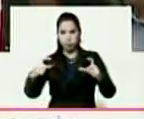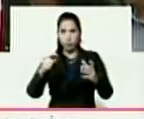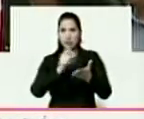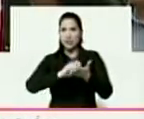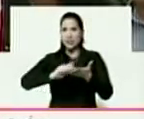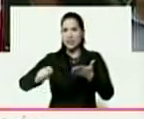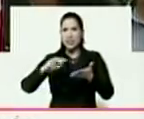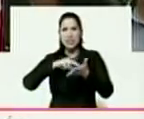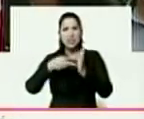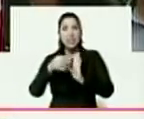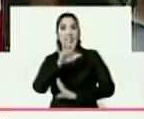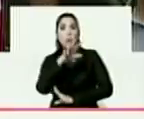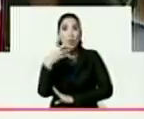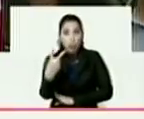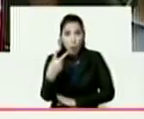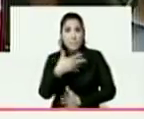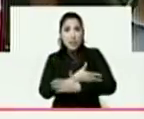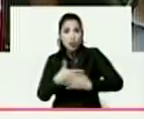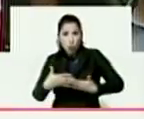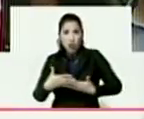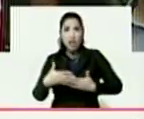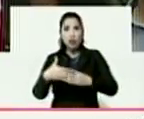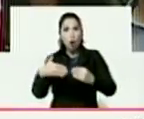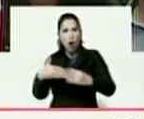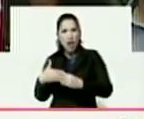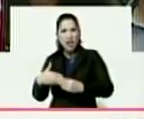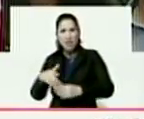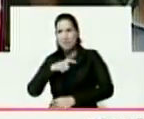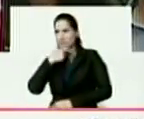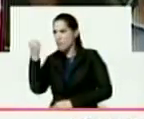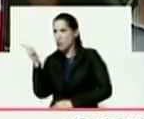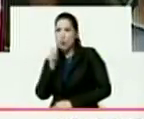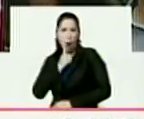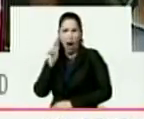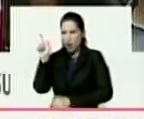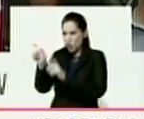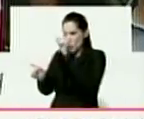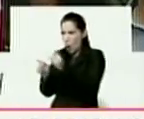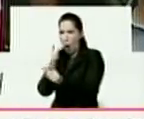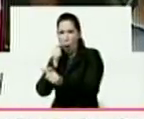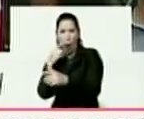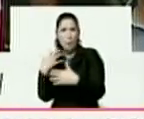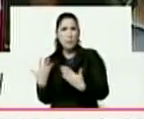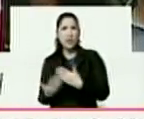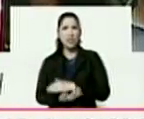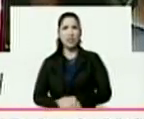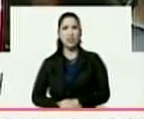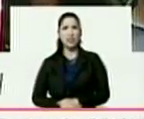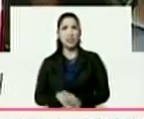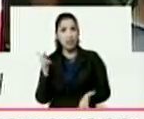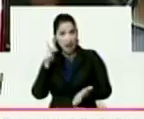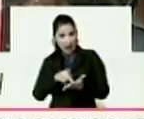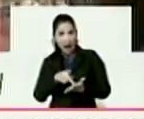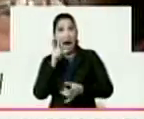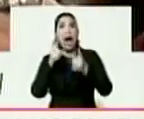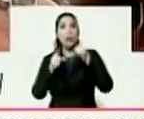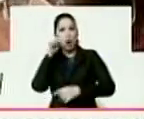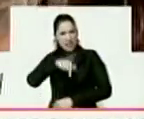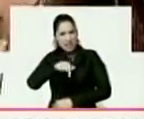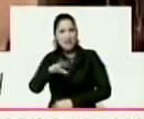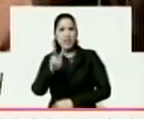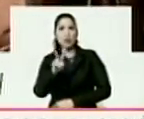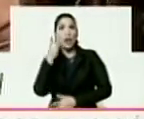significa 52 millones de dólares a unos sinvergüenzas como esto llegará algo aquí en venezuela el supuesto